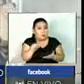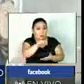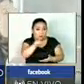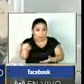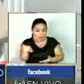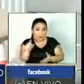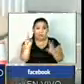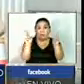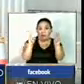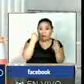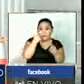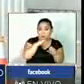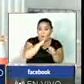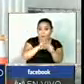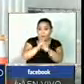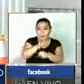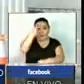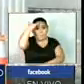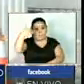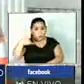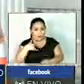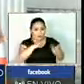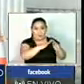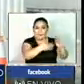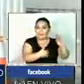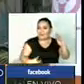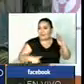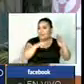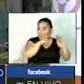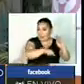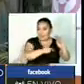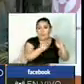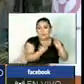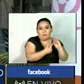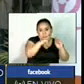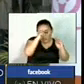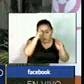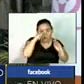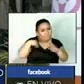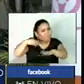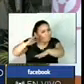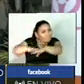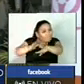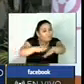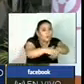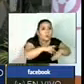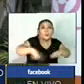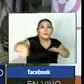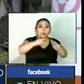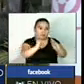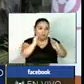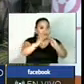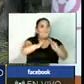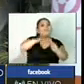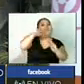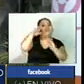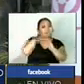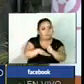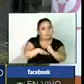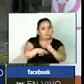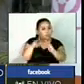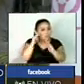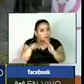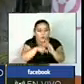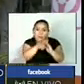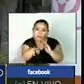o en ese contexto, la comisionada presidencial Carolina Recinos también hizo un llamado a la población a cumplir la cuarentena domiciliar y a acatar